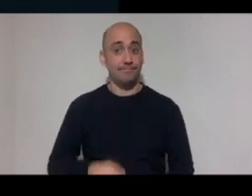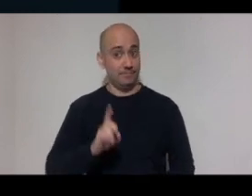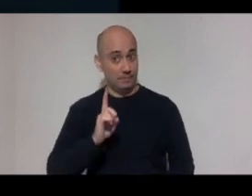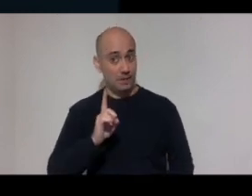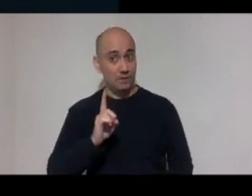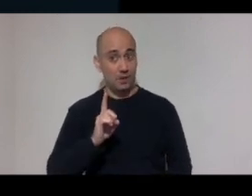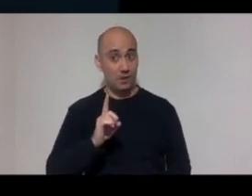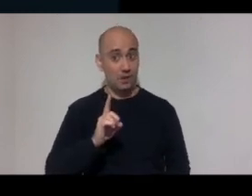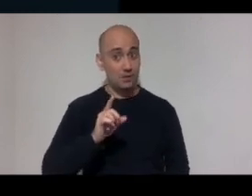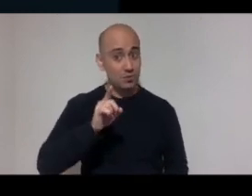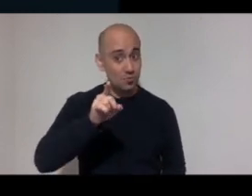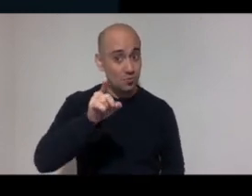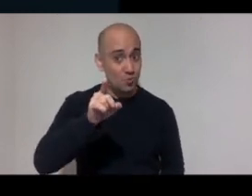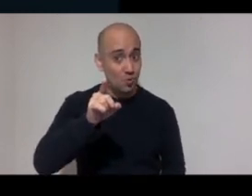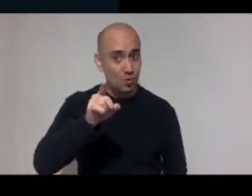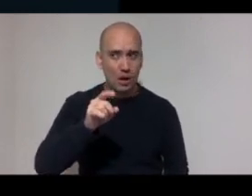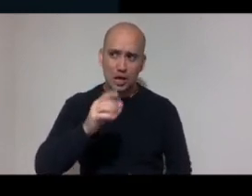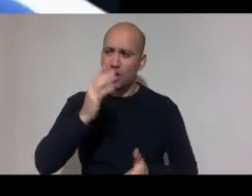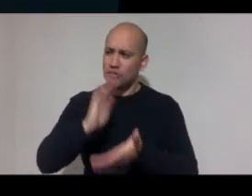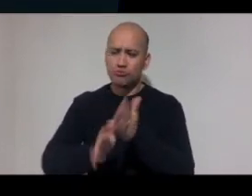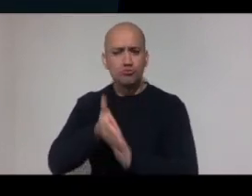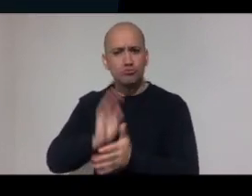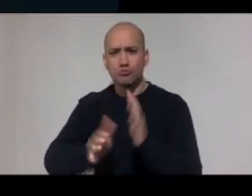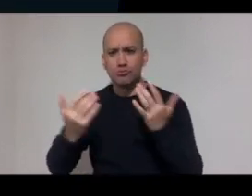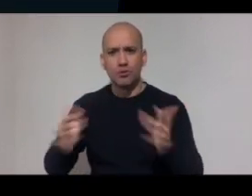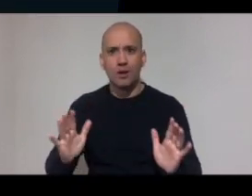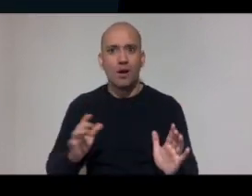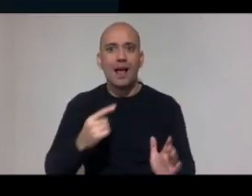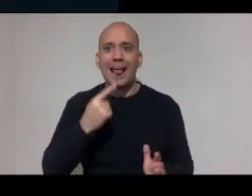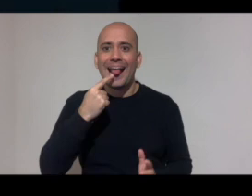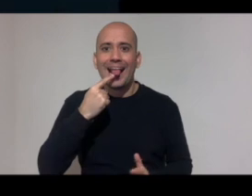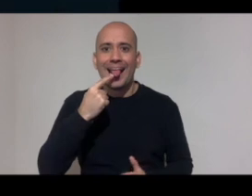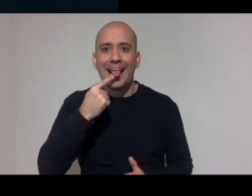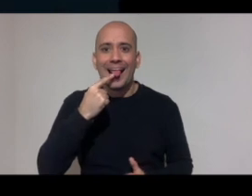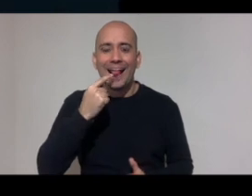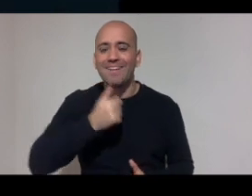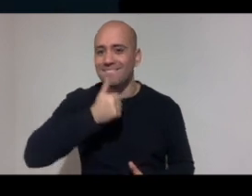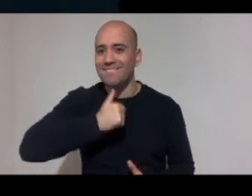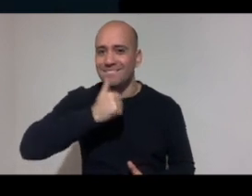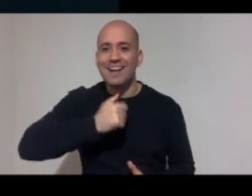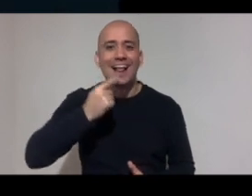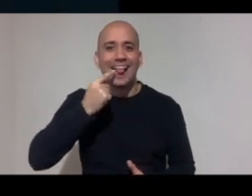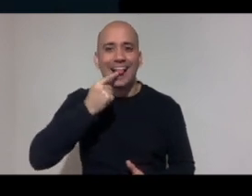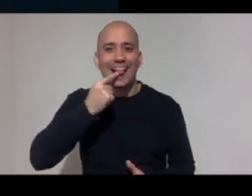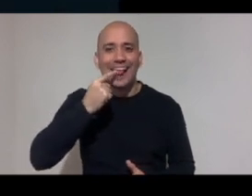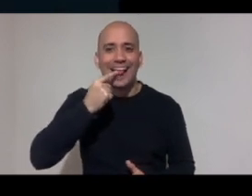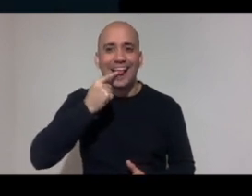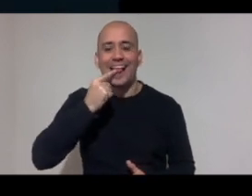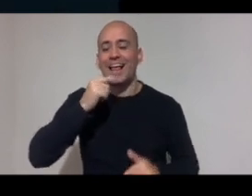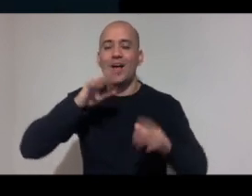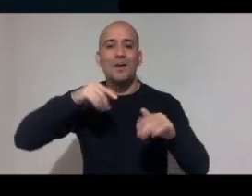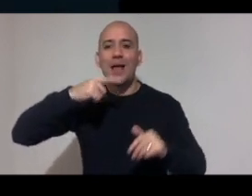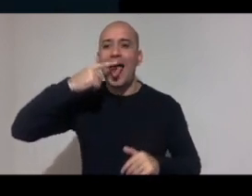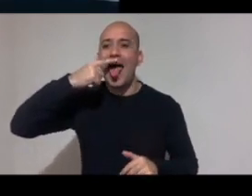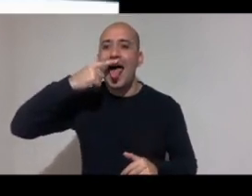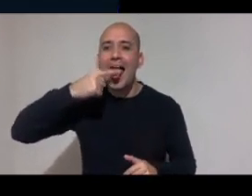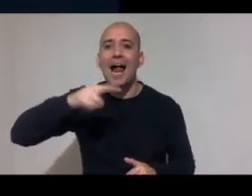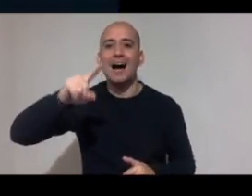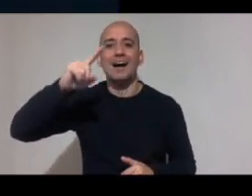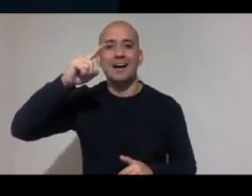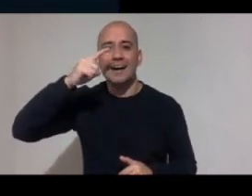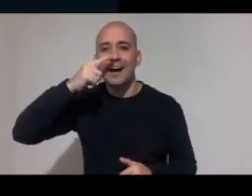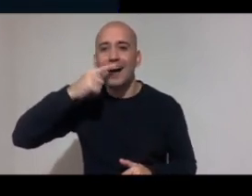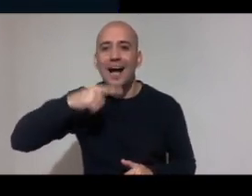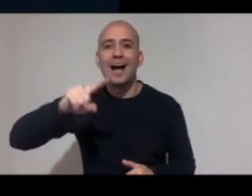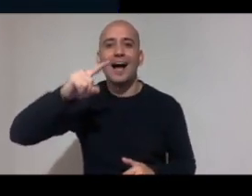Ahora también es importante señalar que no podemos olvidar la lengua. Debemos cepillar la lengua también en una dirección